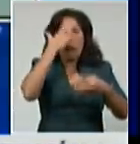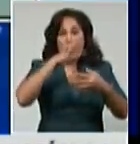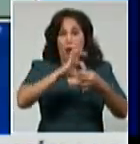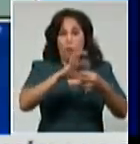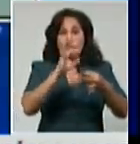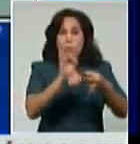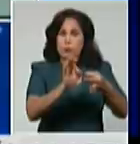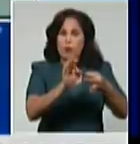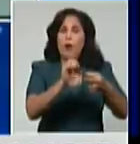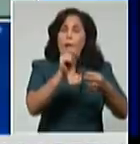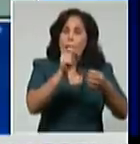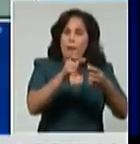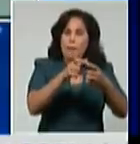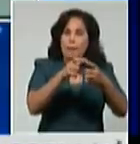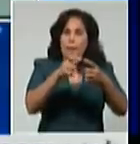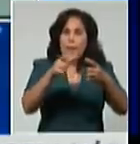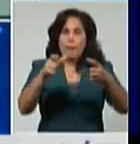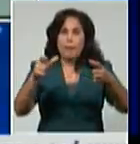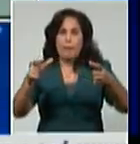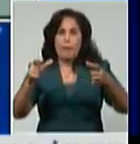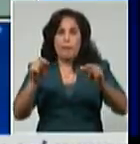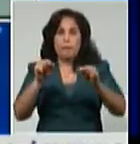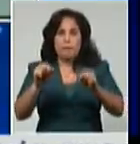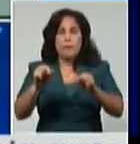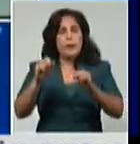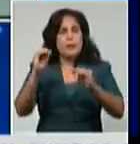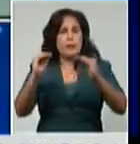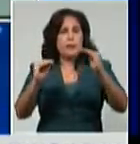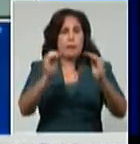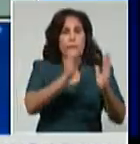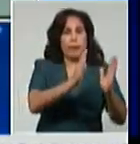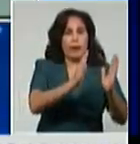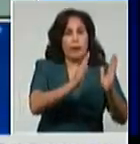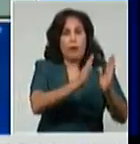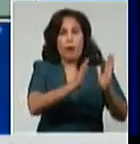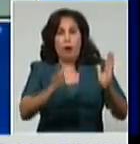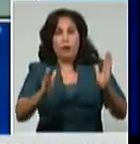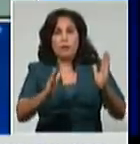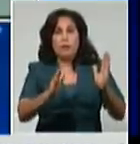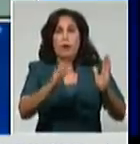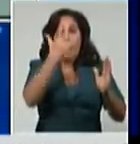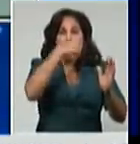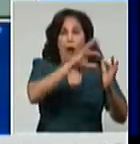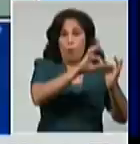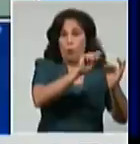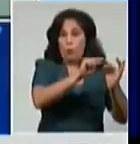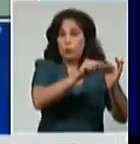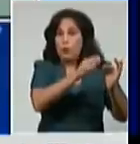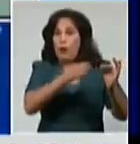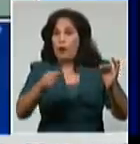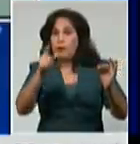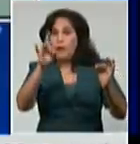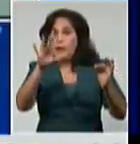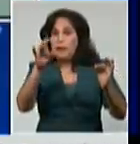un incremento que ya en ese periodo hasta el día 15 de octubre estamos hablando de